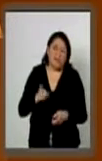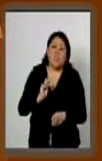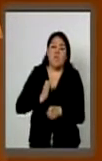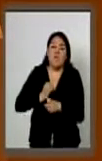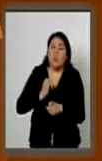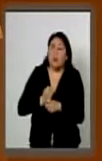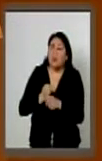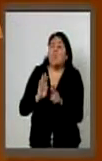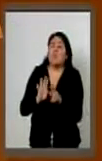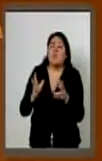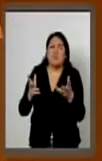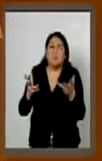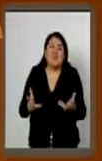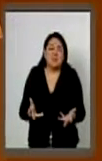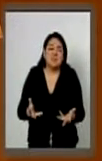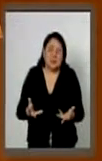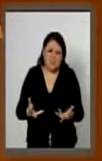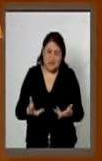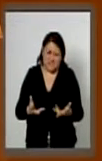vamos a hacer.